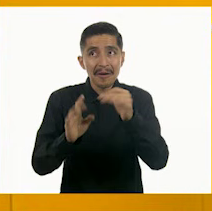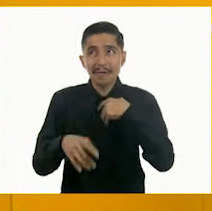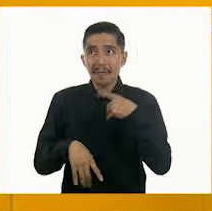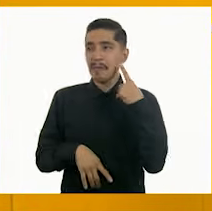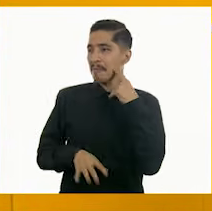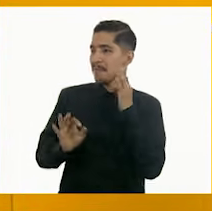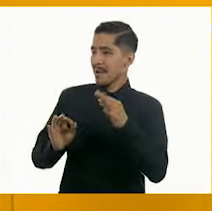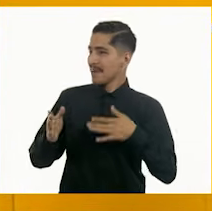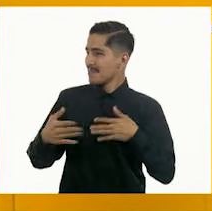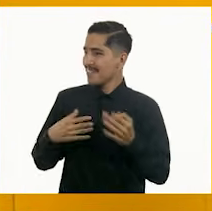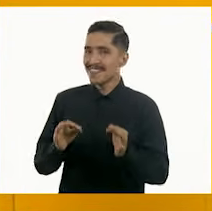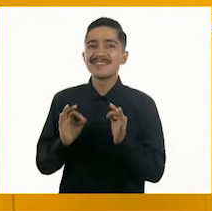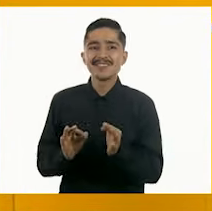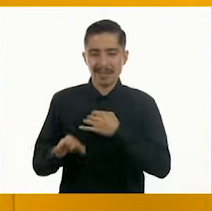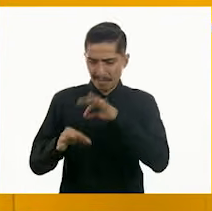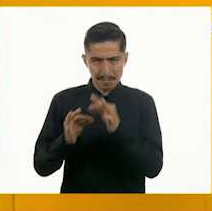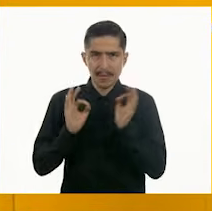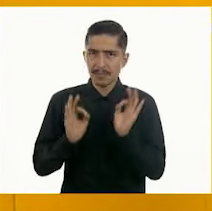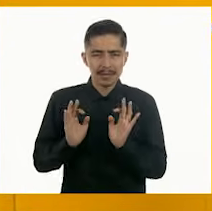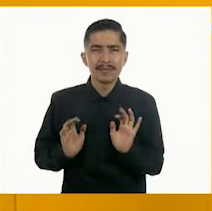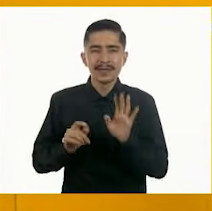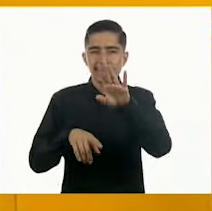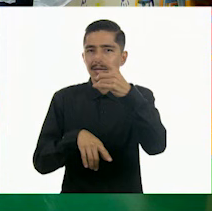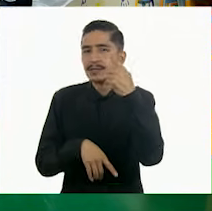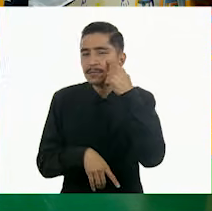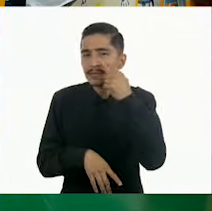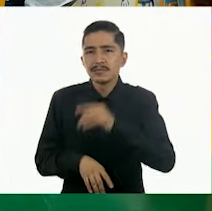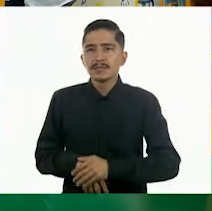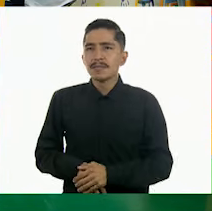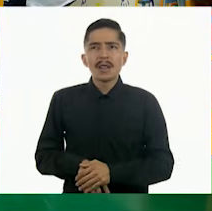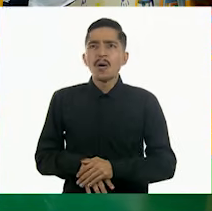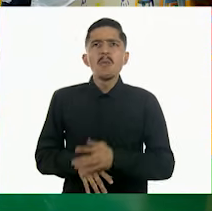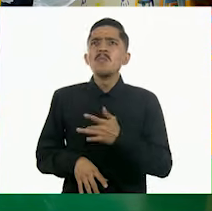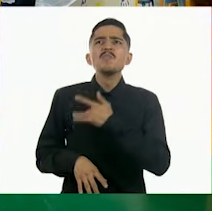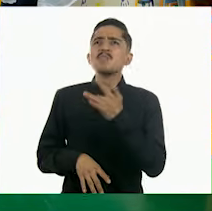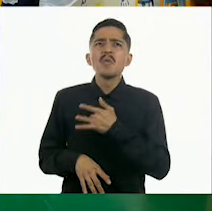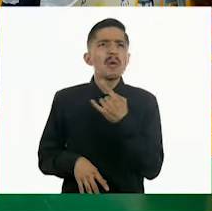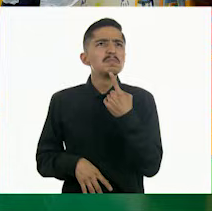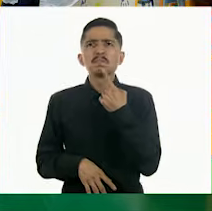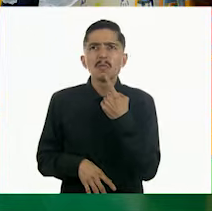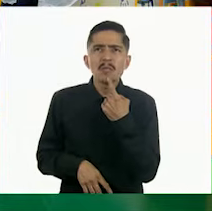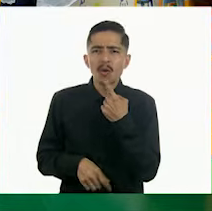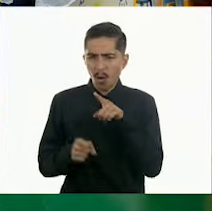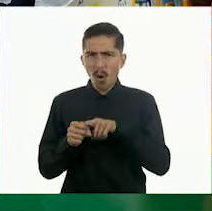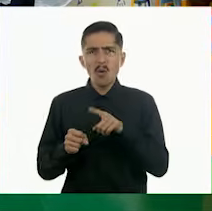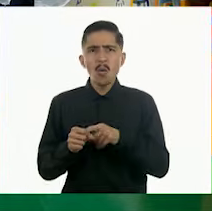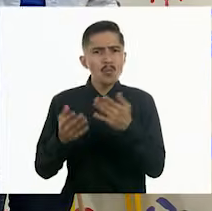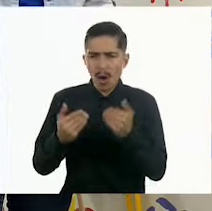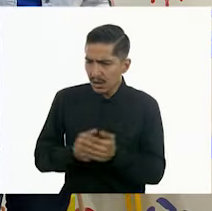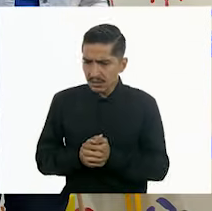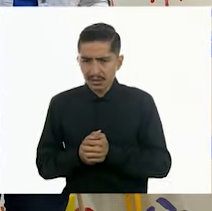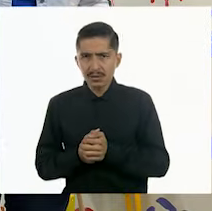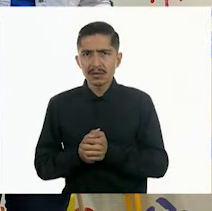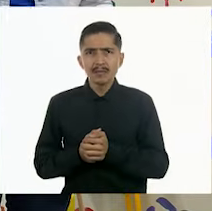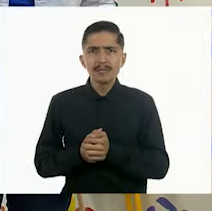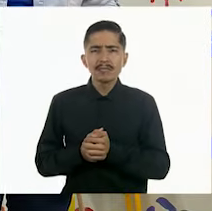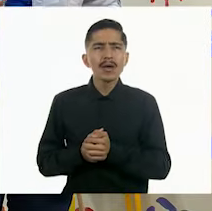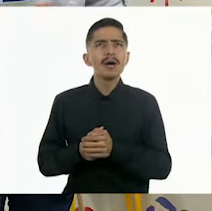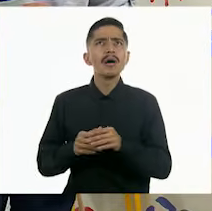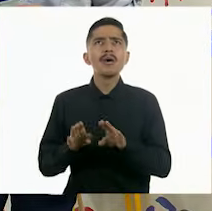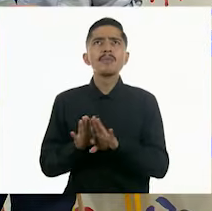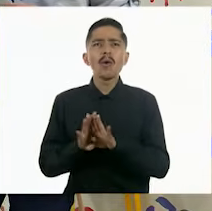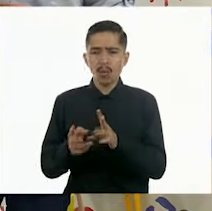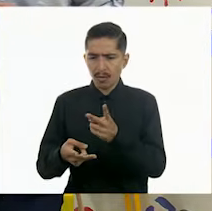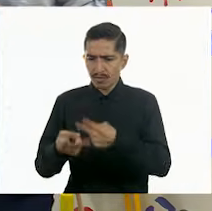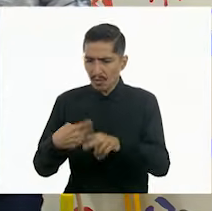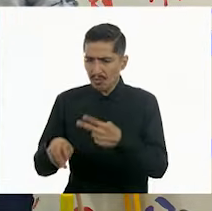estoy listo. A ver, va, fíjate, dice, no tiene sabor, no tiene color, nos hidrata. ¿Qué